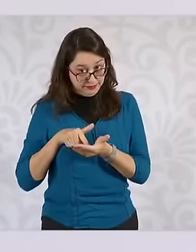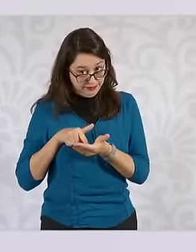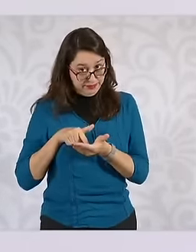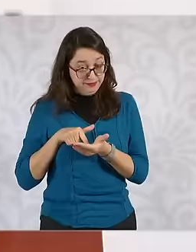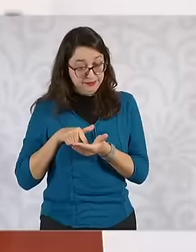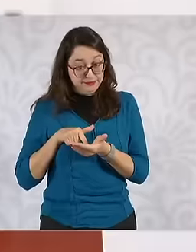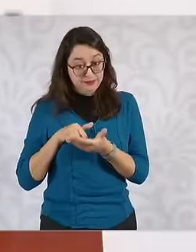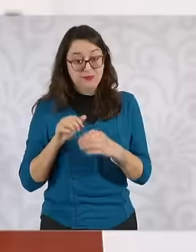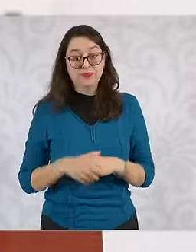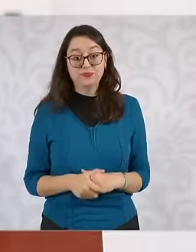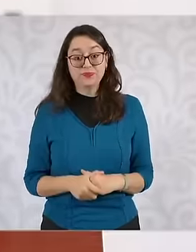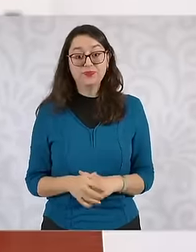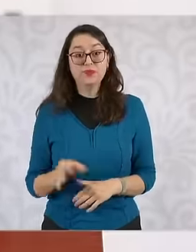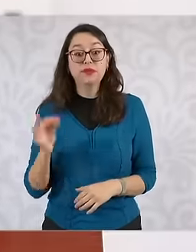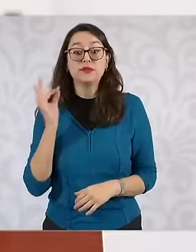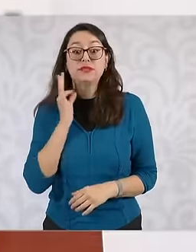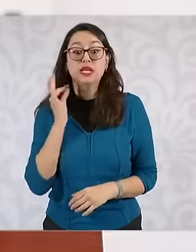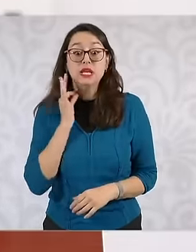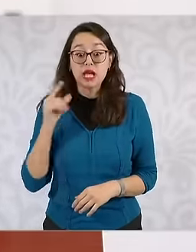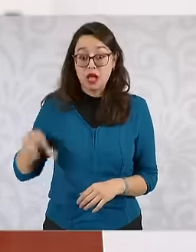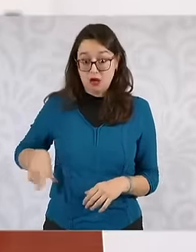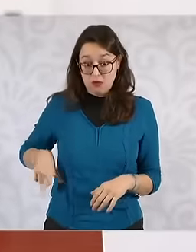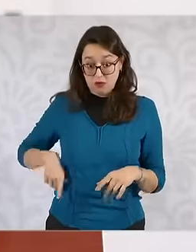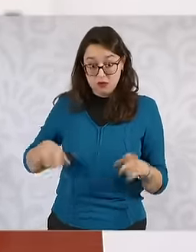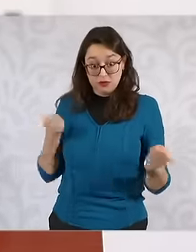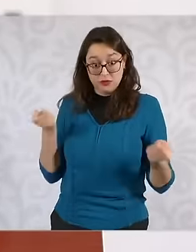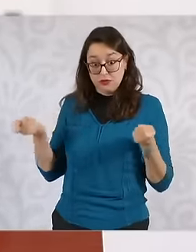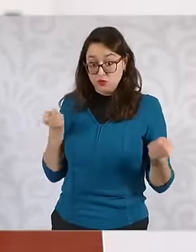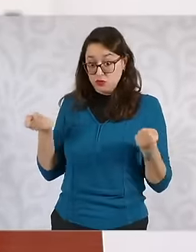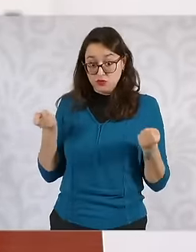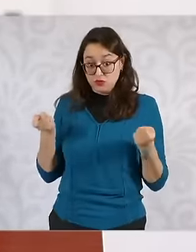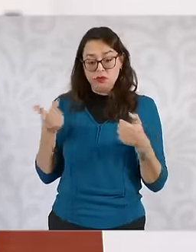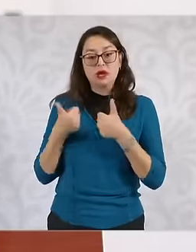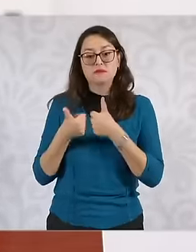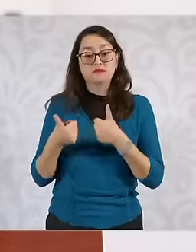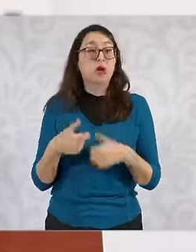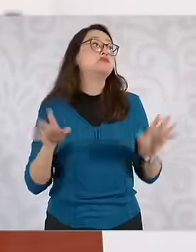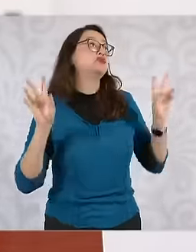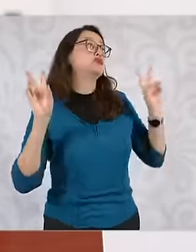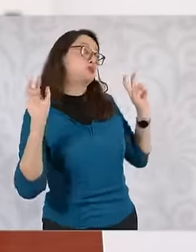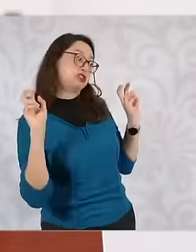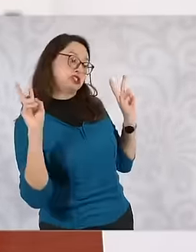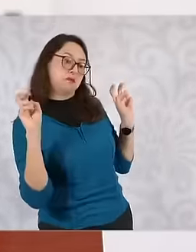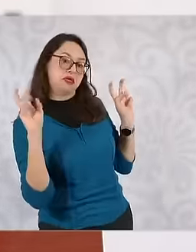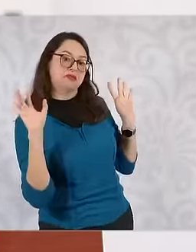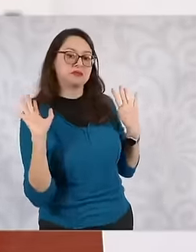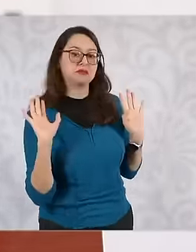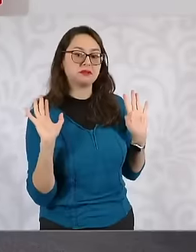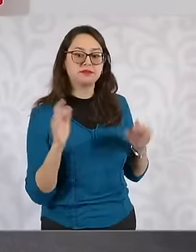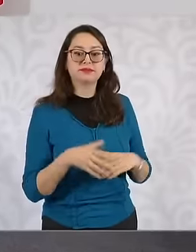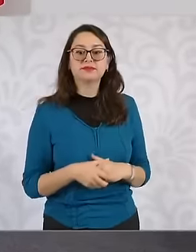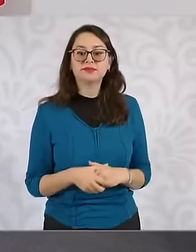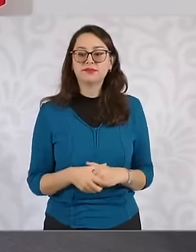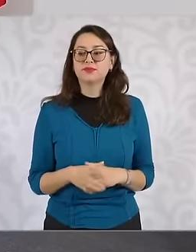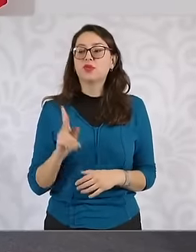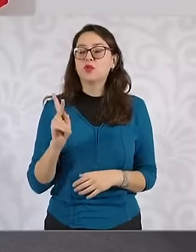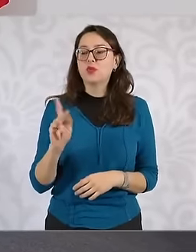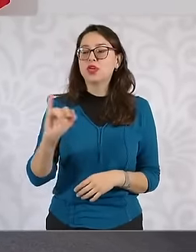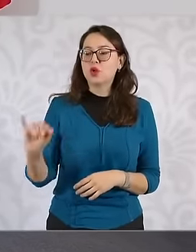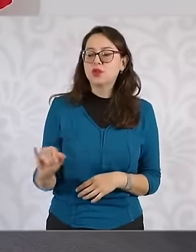Las fiscalías son autónomas y el poder judicial también es un poder distinto.